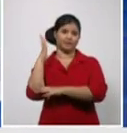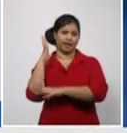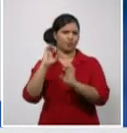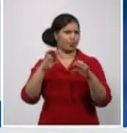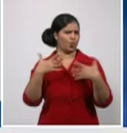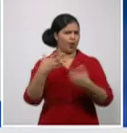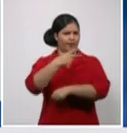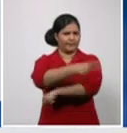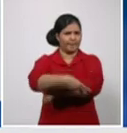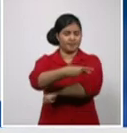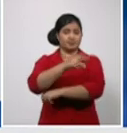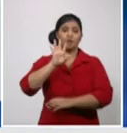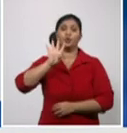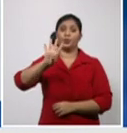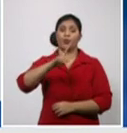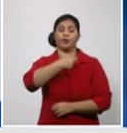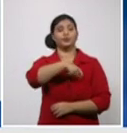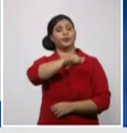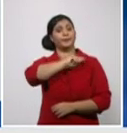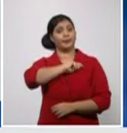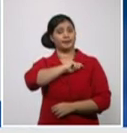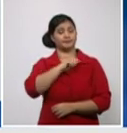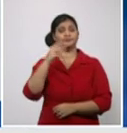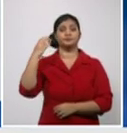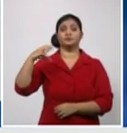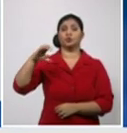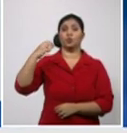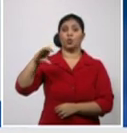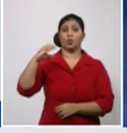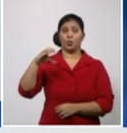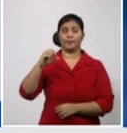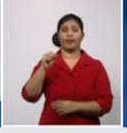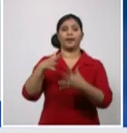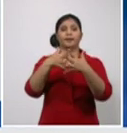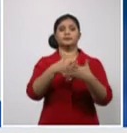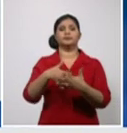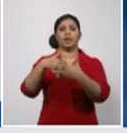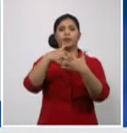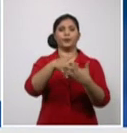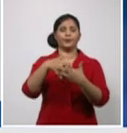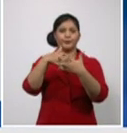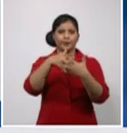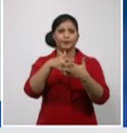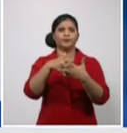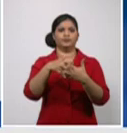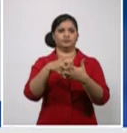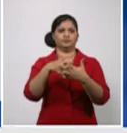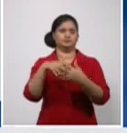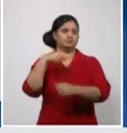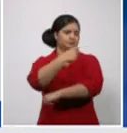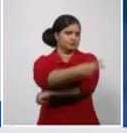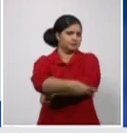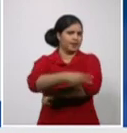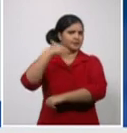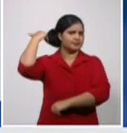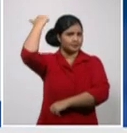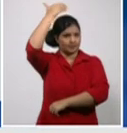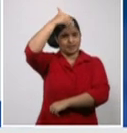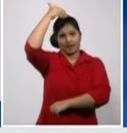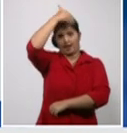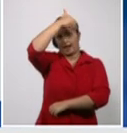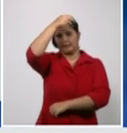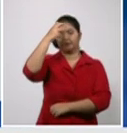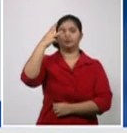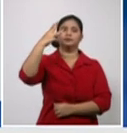de España, de Colombia, Estados Unidos y Palestina, 3 de cada uno,